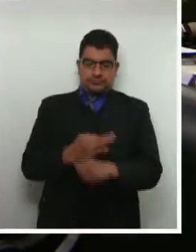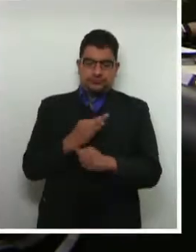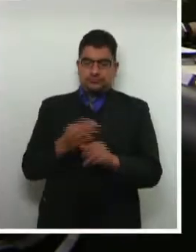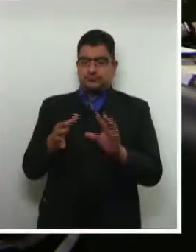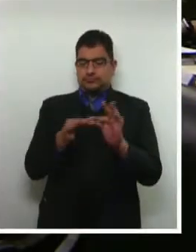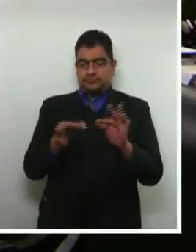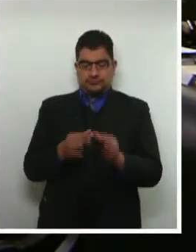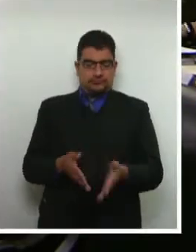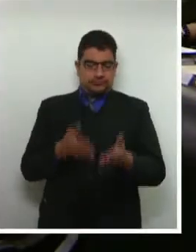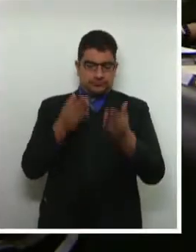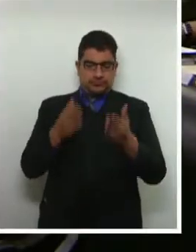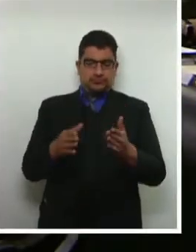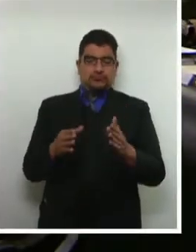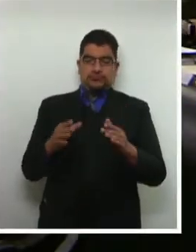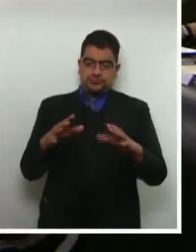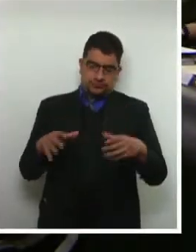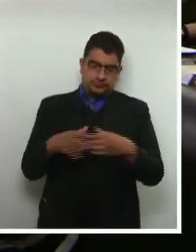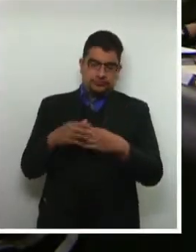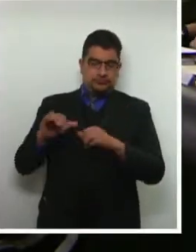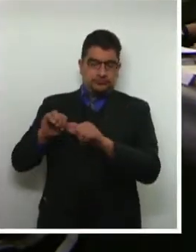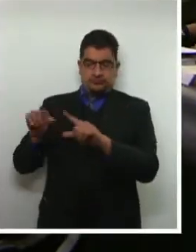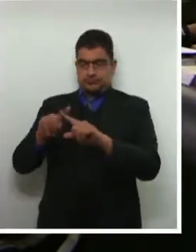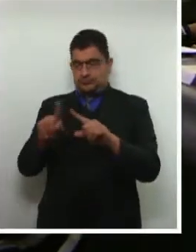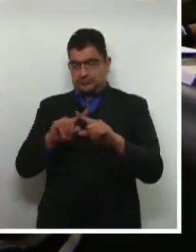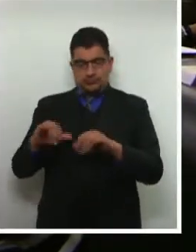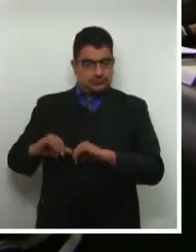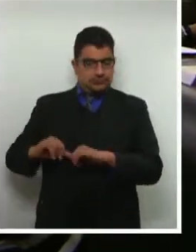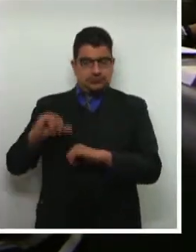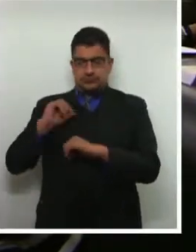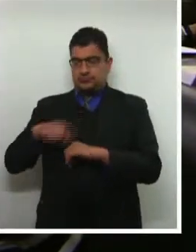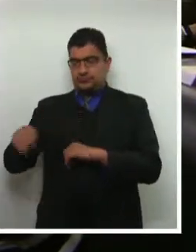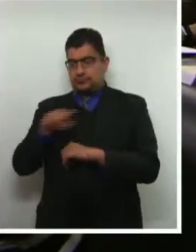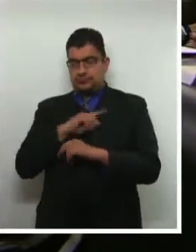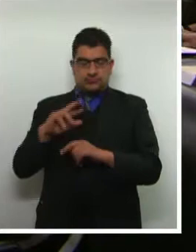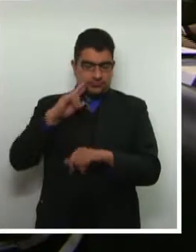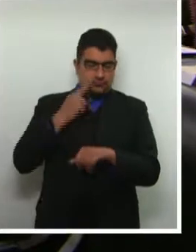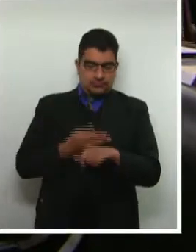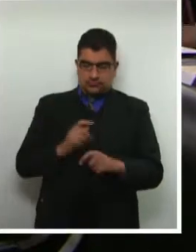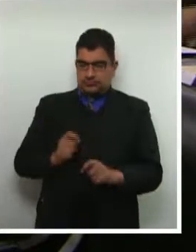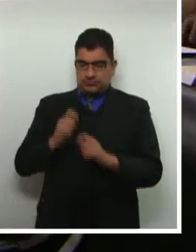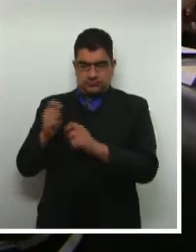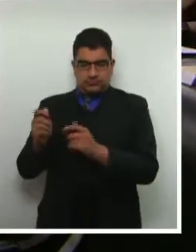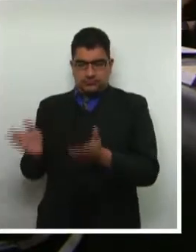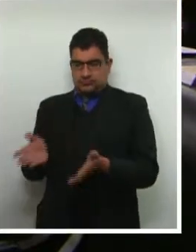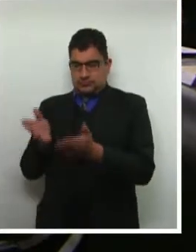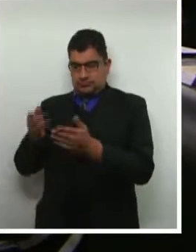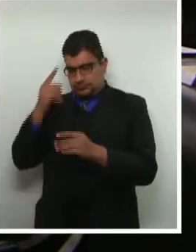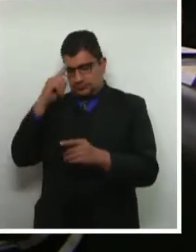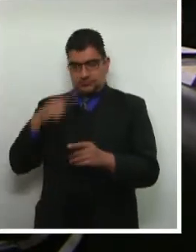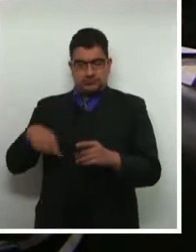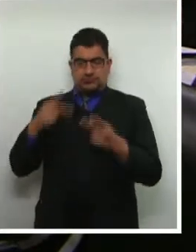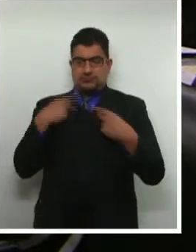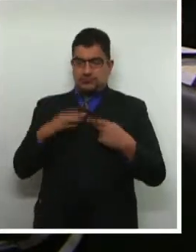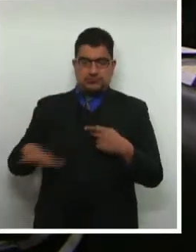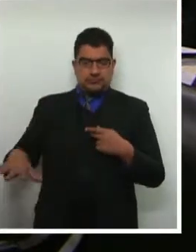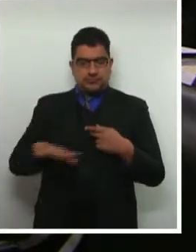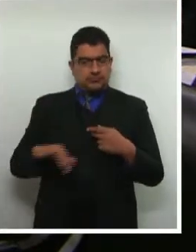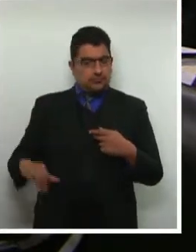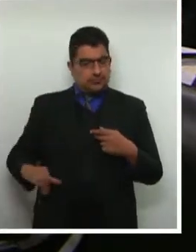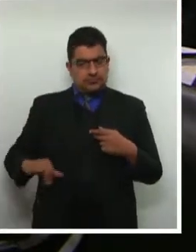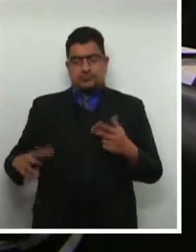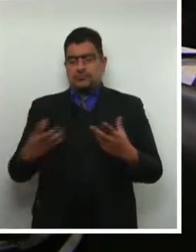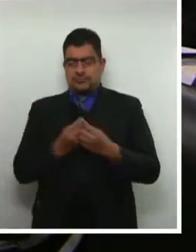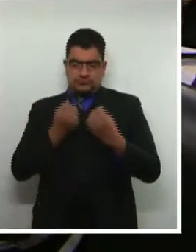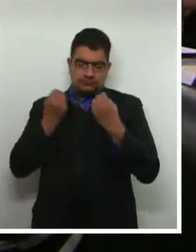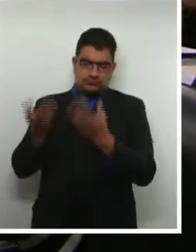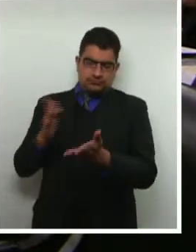señala que las instituciones gubernamentales proveerán bajo las modalidades que dicte el interés público lo necesario